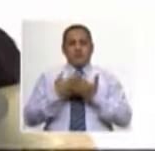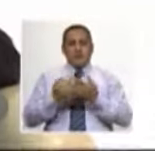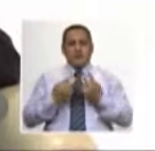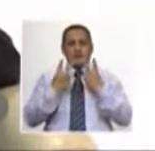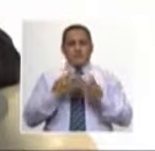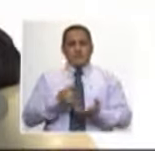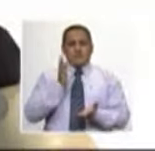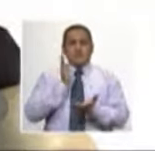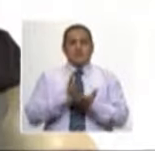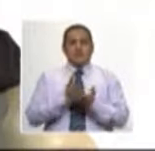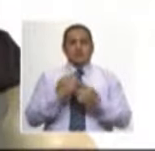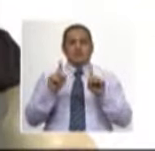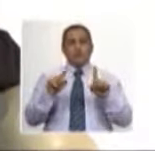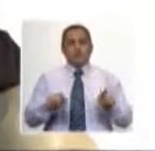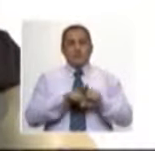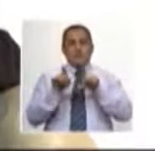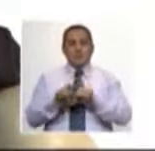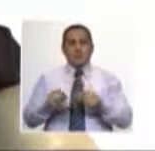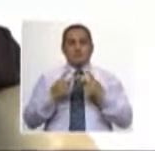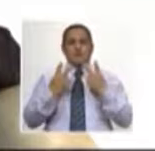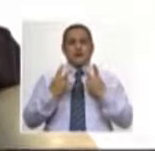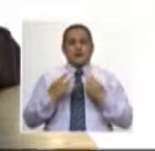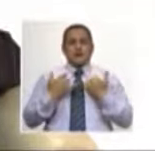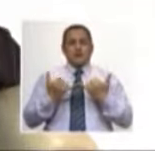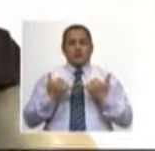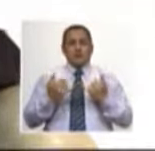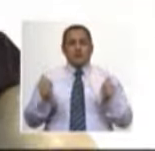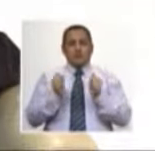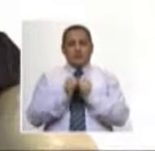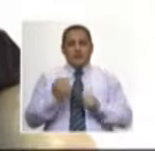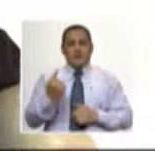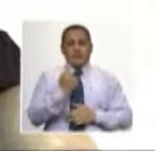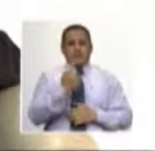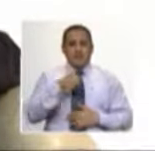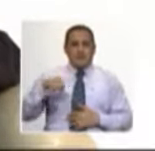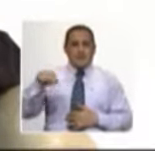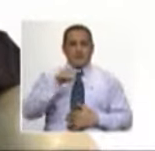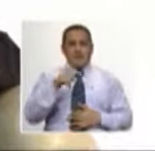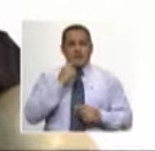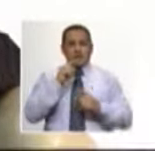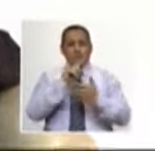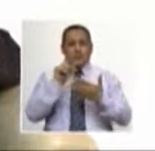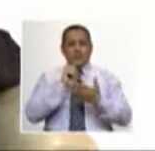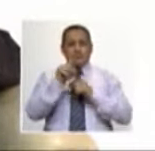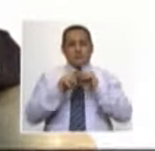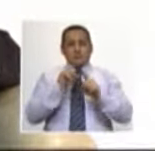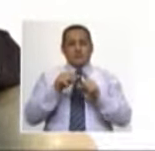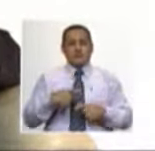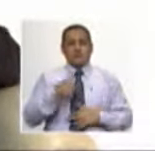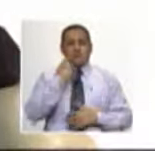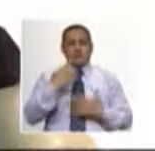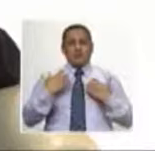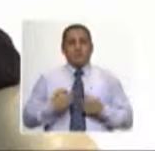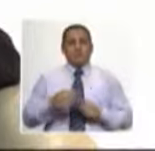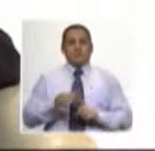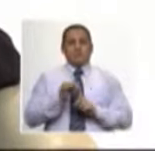estas sentencias, sino también en acompañar a cada una de ellas el comentario de un jurista especializado,